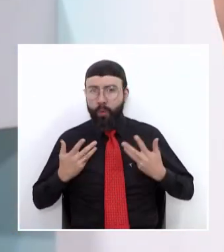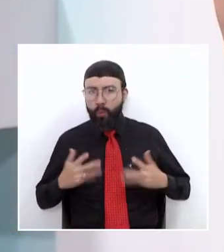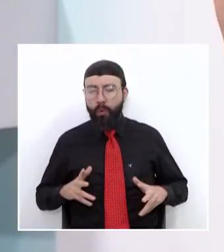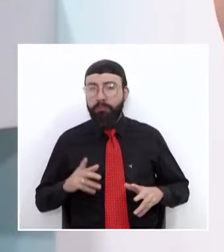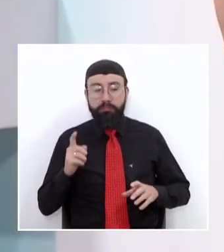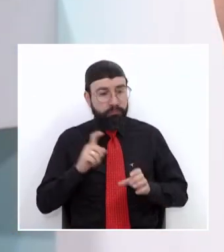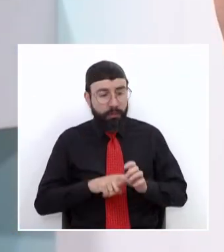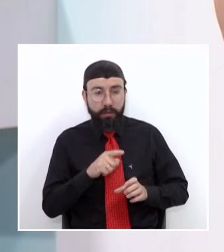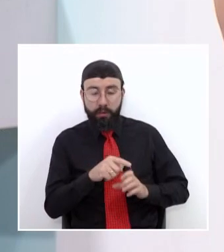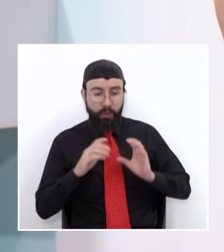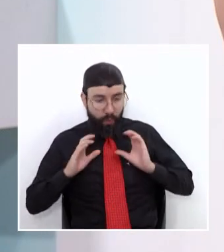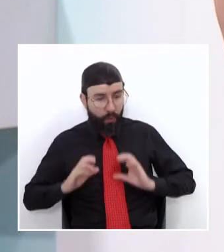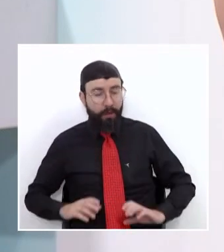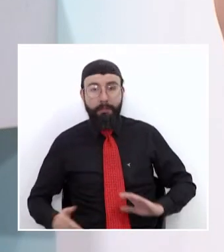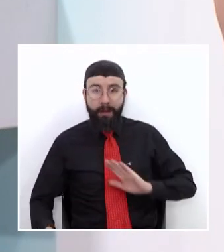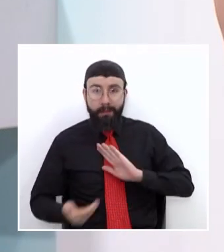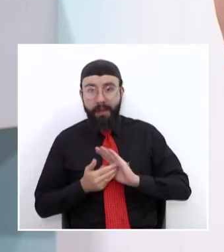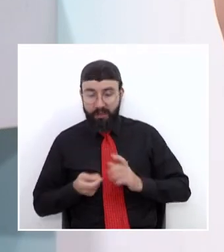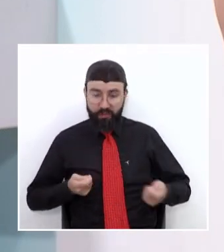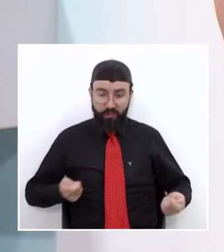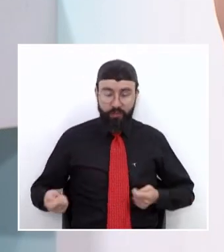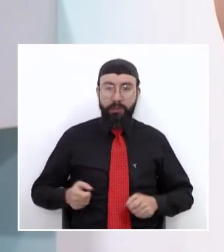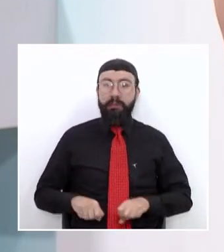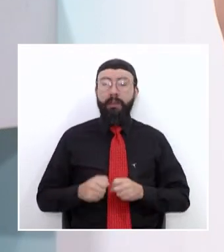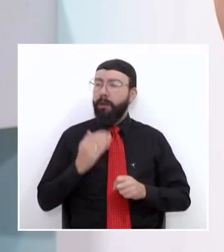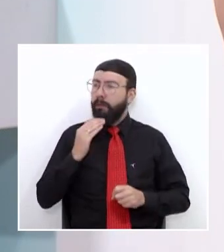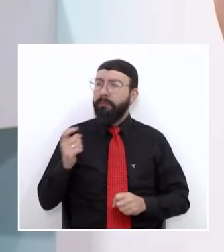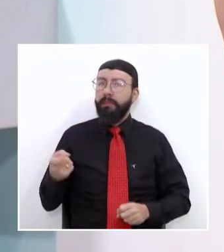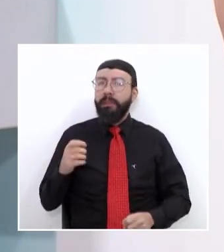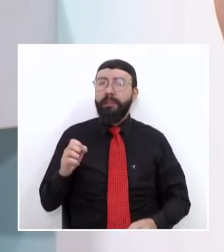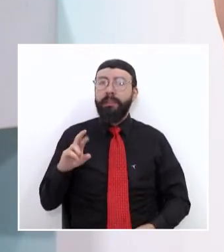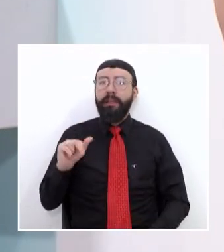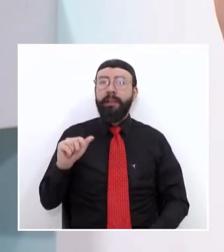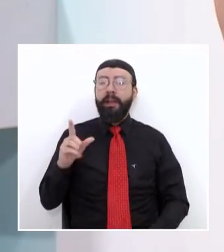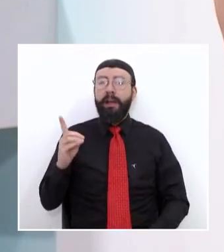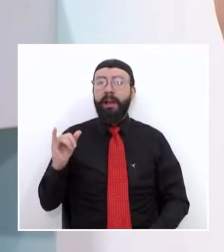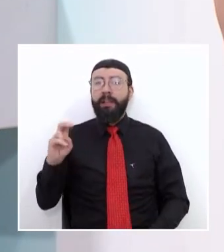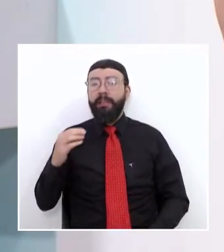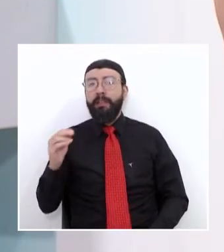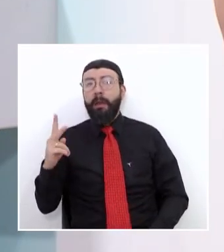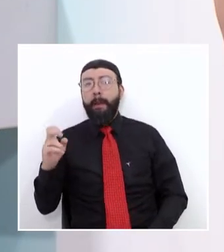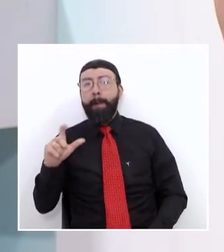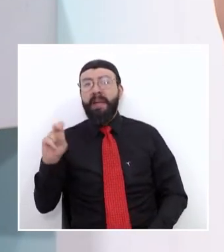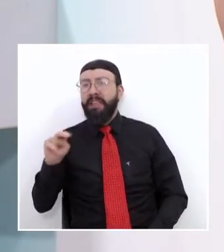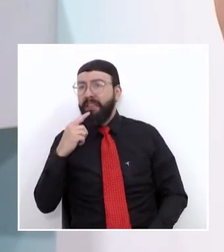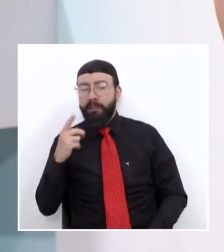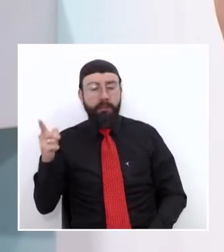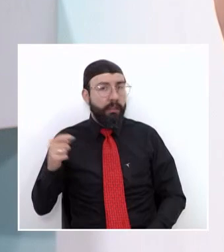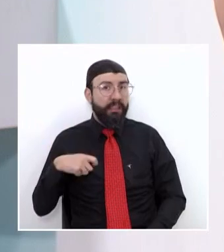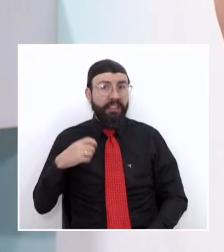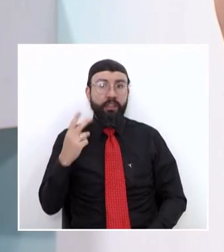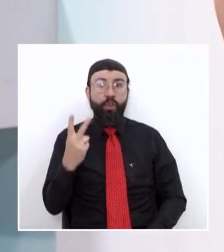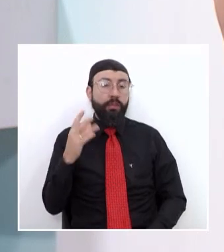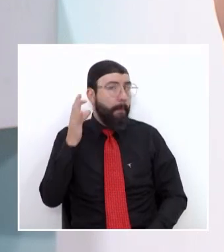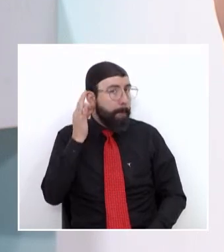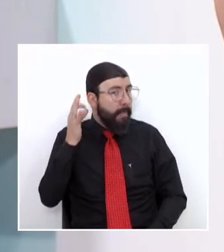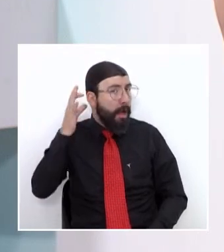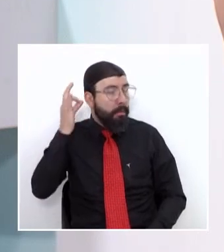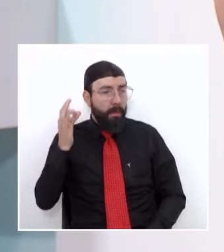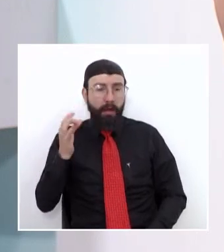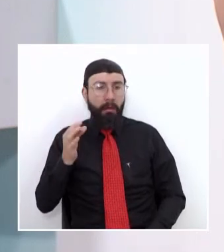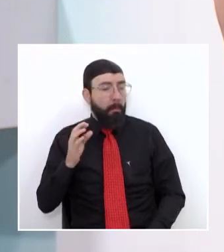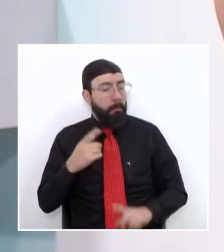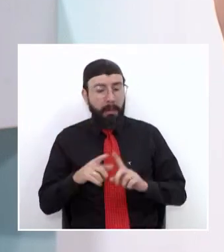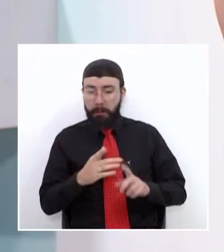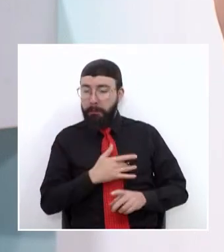cuerpo puede tener efectos, porque a mí me pregunta Geraldine Vélez, que ella tiene 2 perforaciones, nunca ha sentido nada, pues no sintió nada.